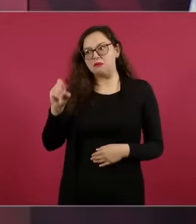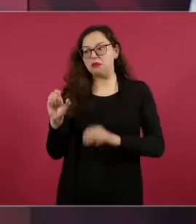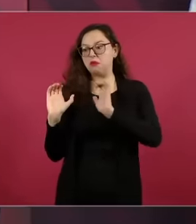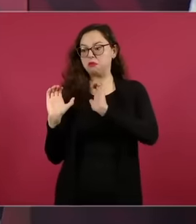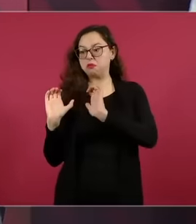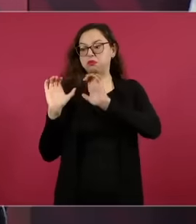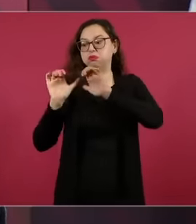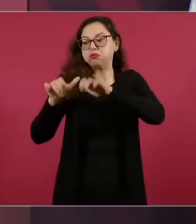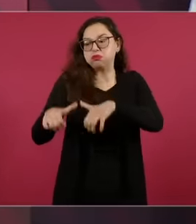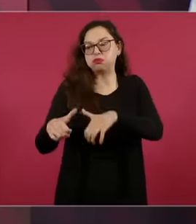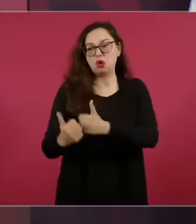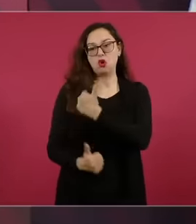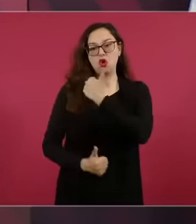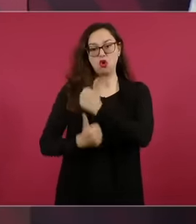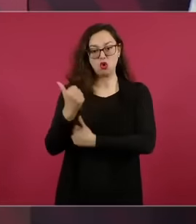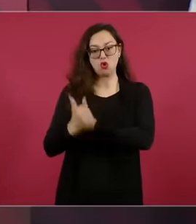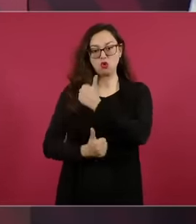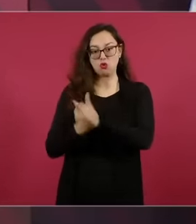para